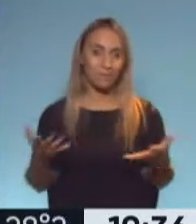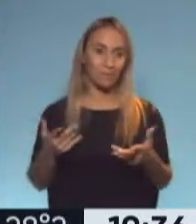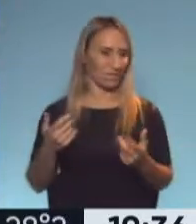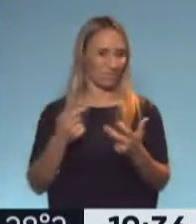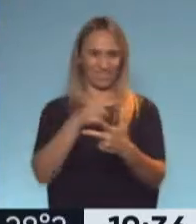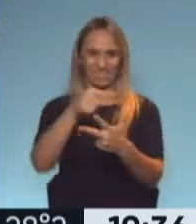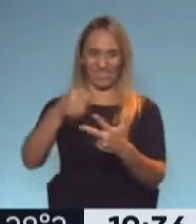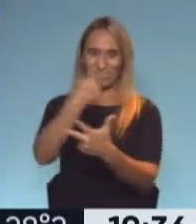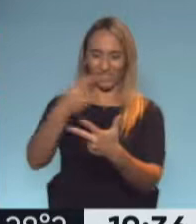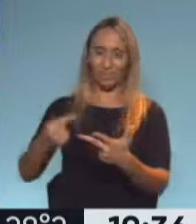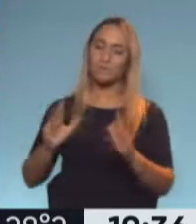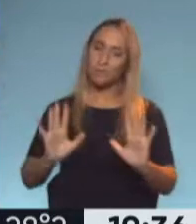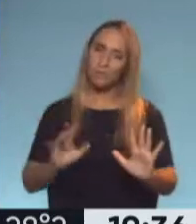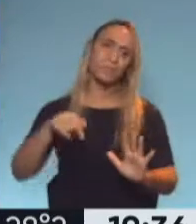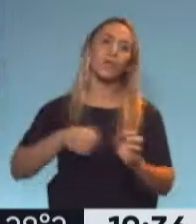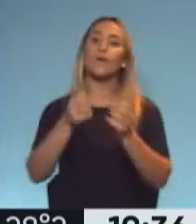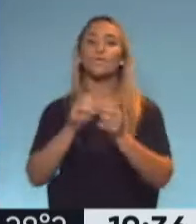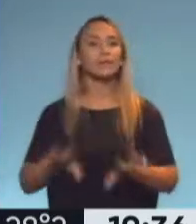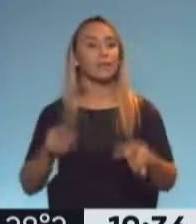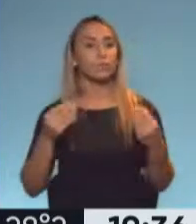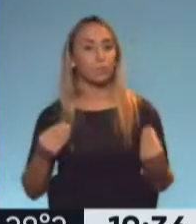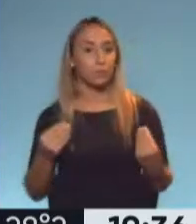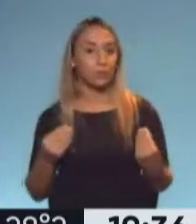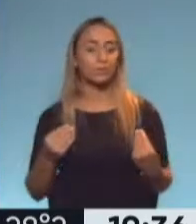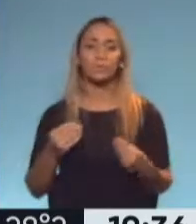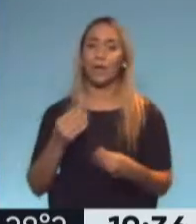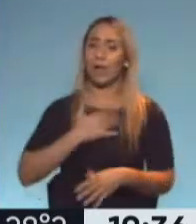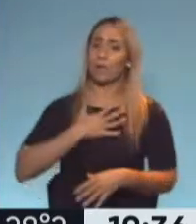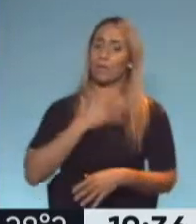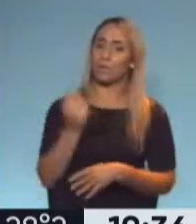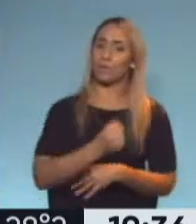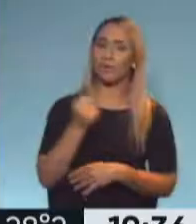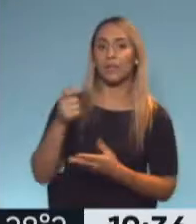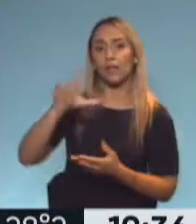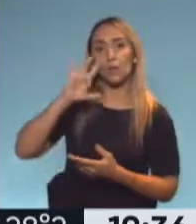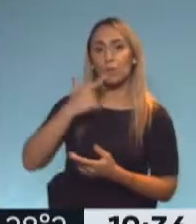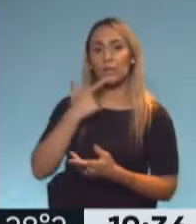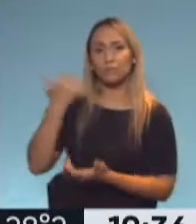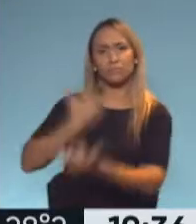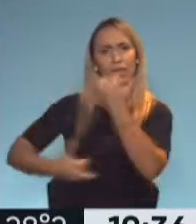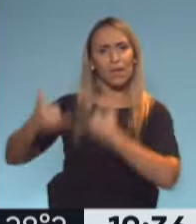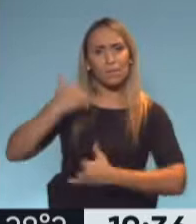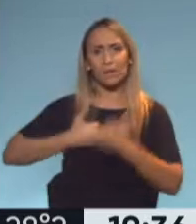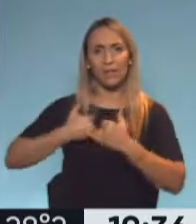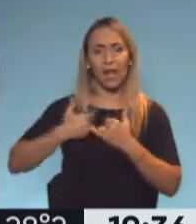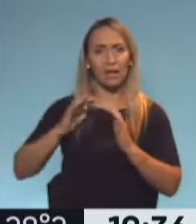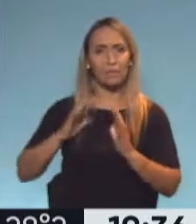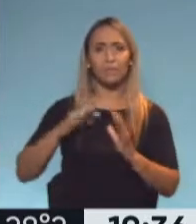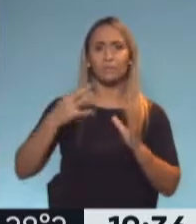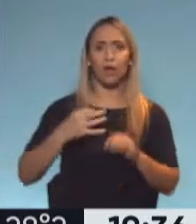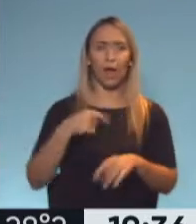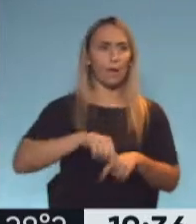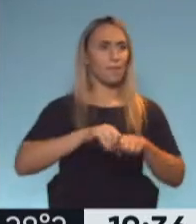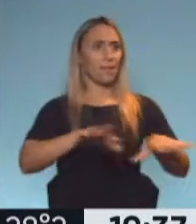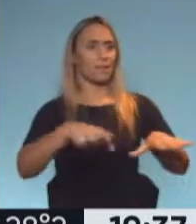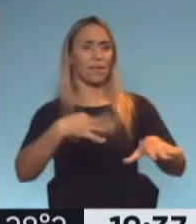digamos? Bueno, es muy importante que Luis hoy nos explique a todos las medidas de cuidado que tenemos que tener en el medio de la pandemia y más